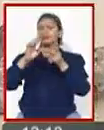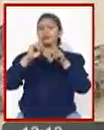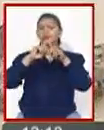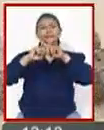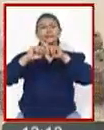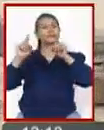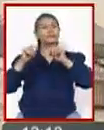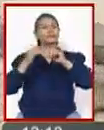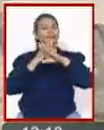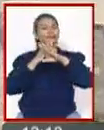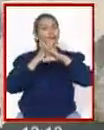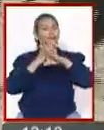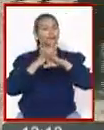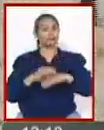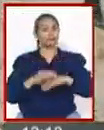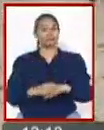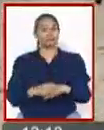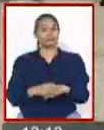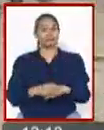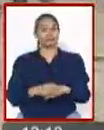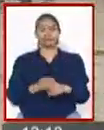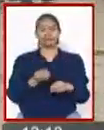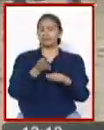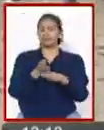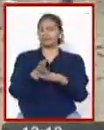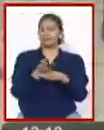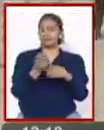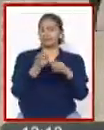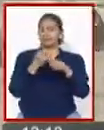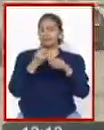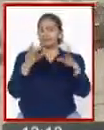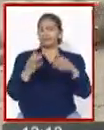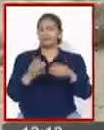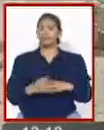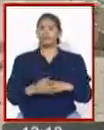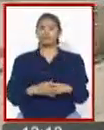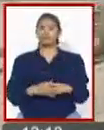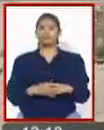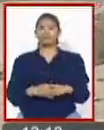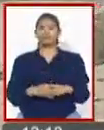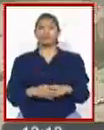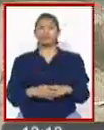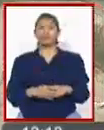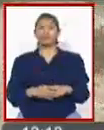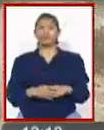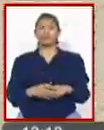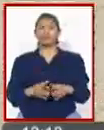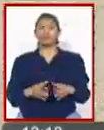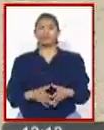embargo, ellos resistieron esta opción con palos, piedras y petardos.